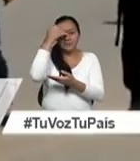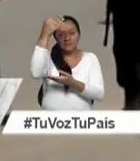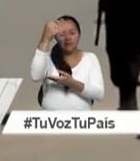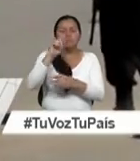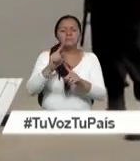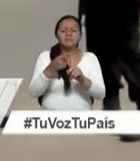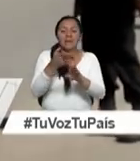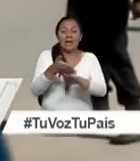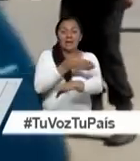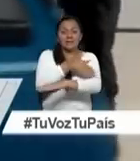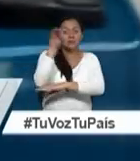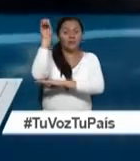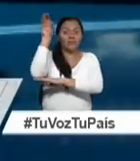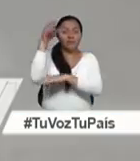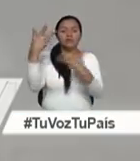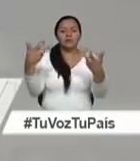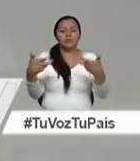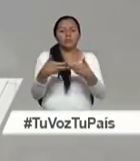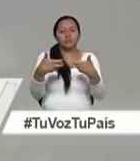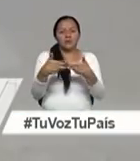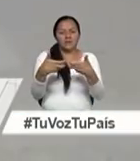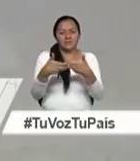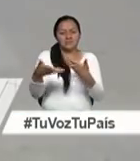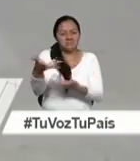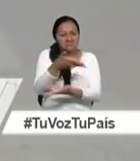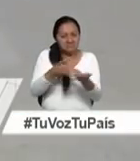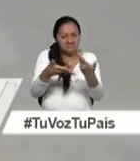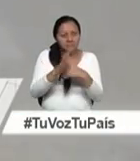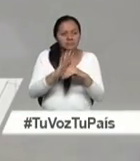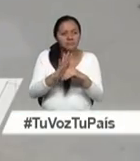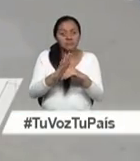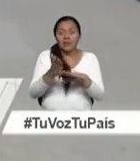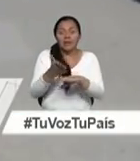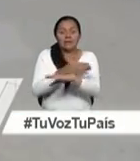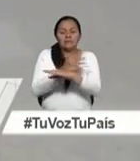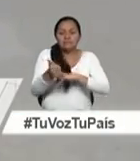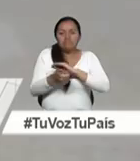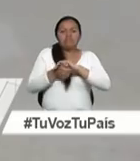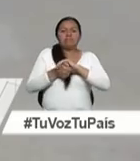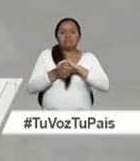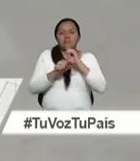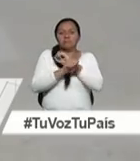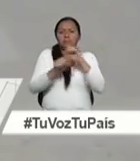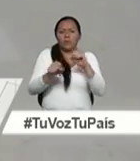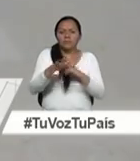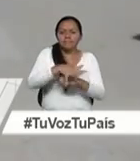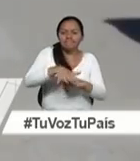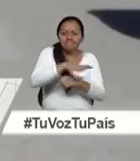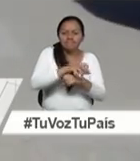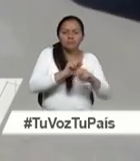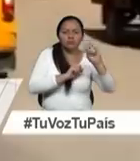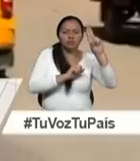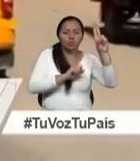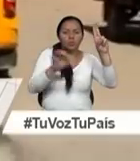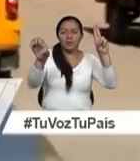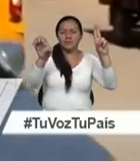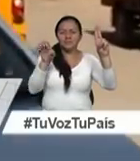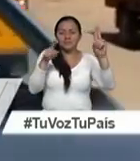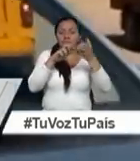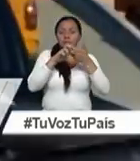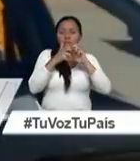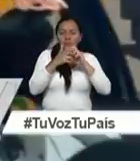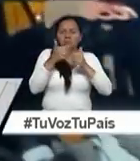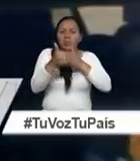de donantes en Bruselas. Los intensos combates con fuerzas gubernamentales comenzaron en los ingresos sur y este de la ciudad y